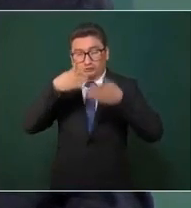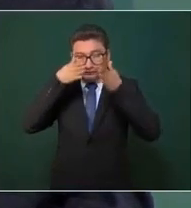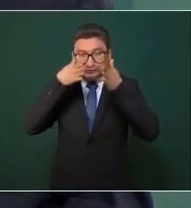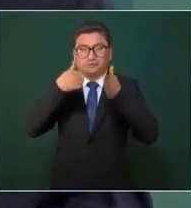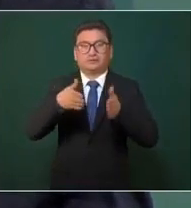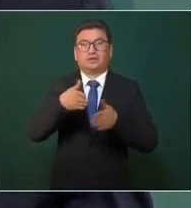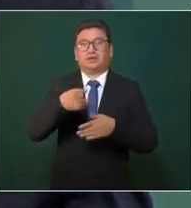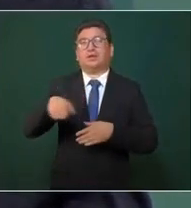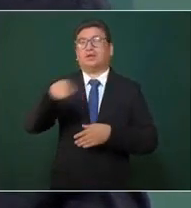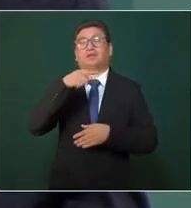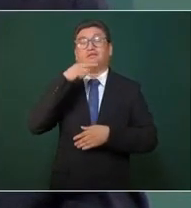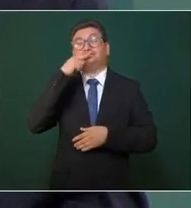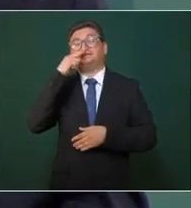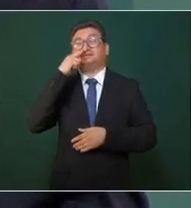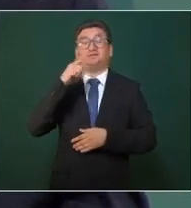los fifís